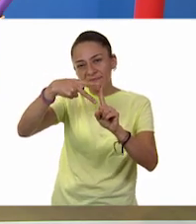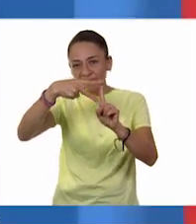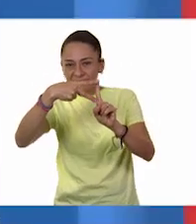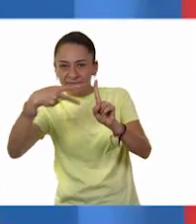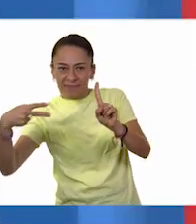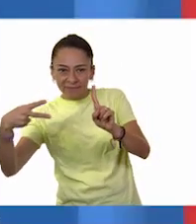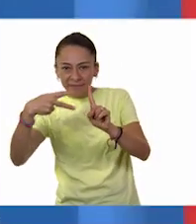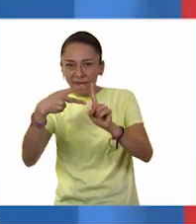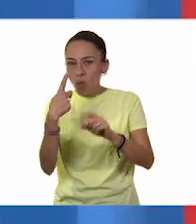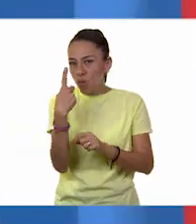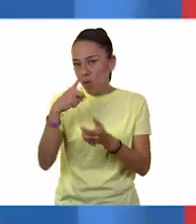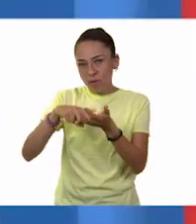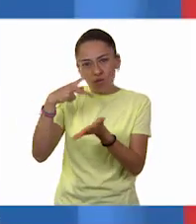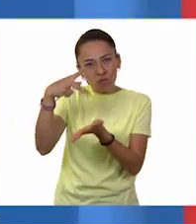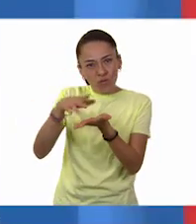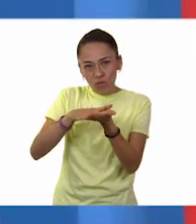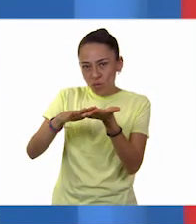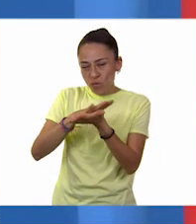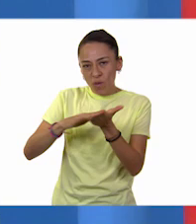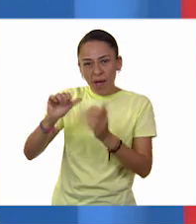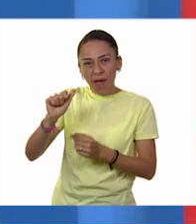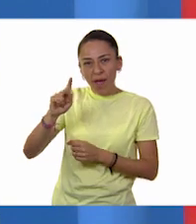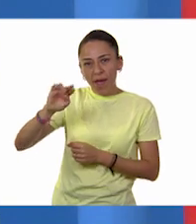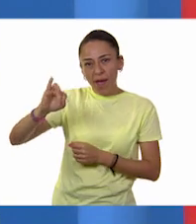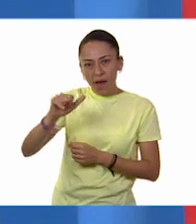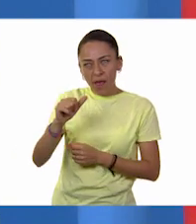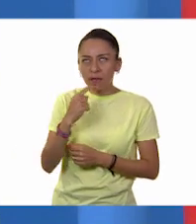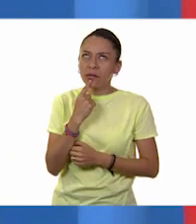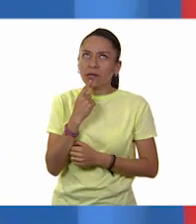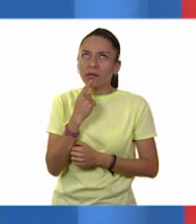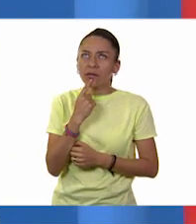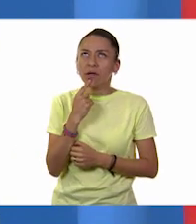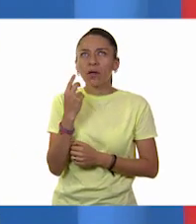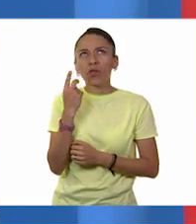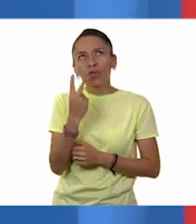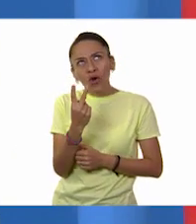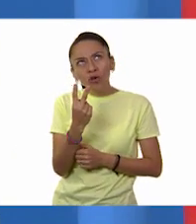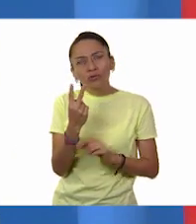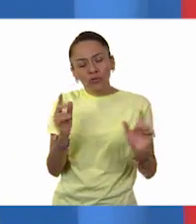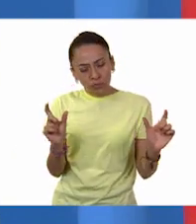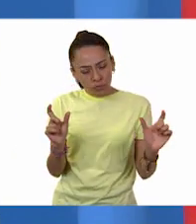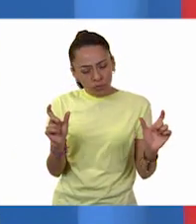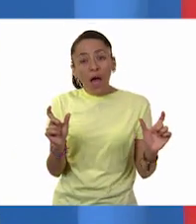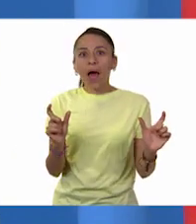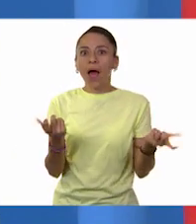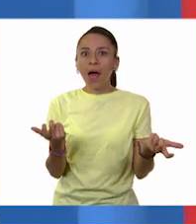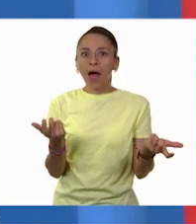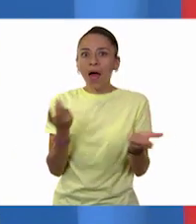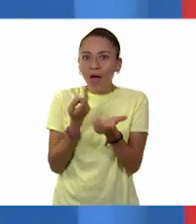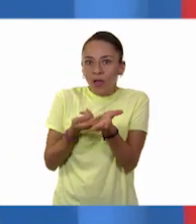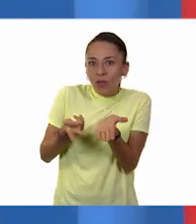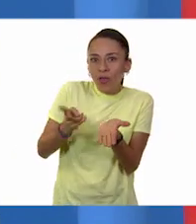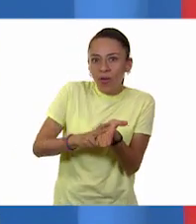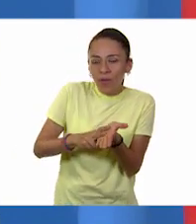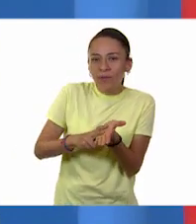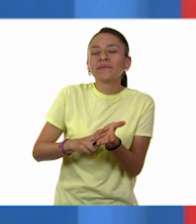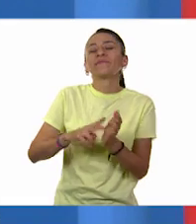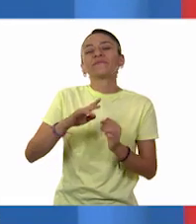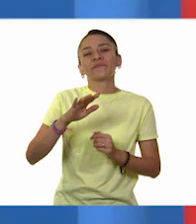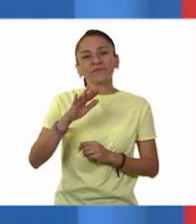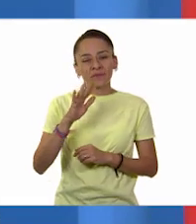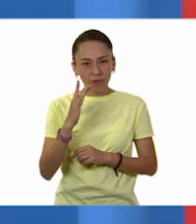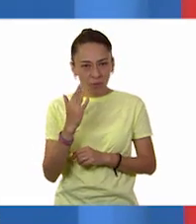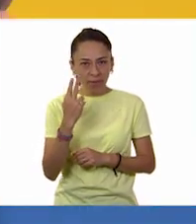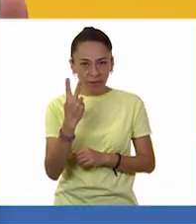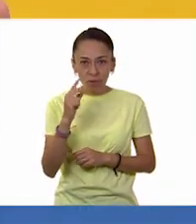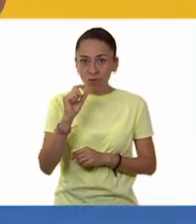dos triángulos, pues sería el doble. Entonces regresaríamos al otro resultado de 52.8